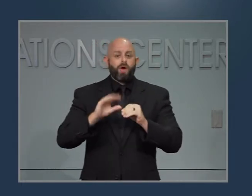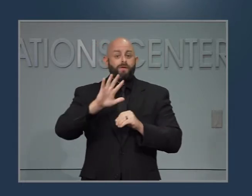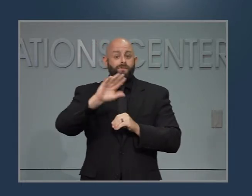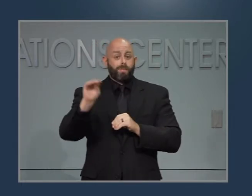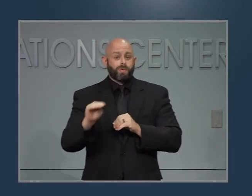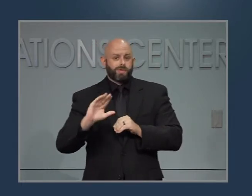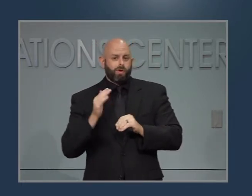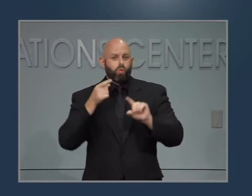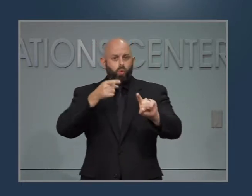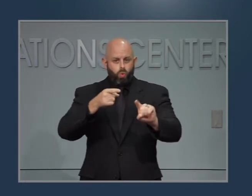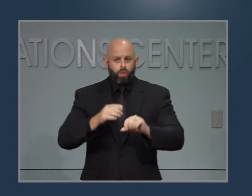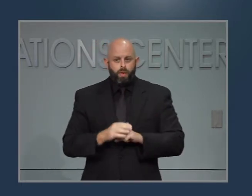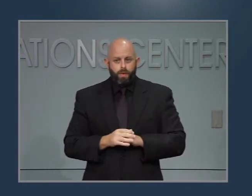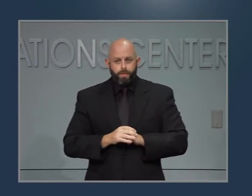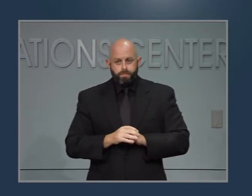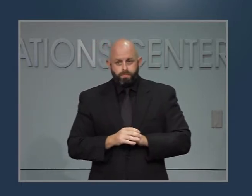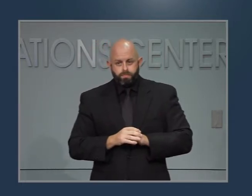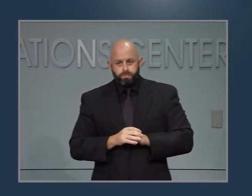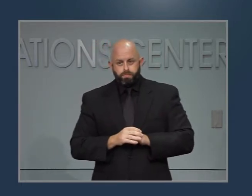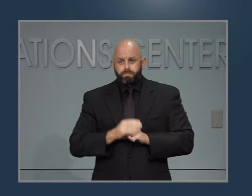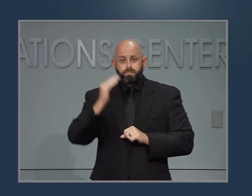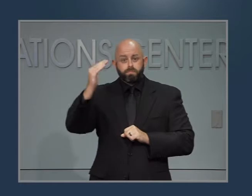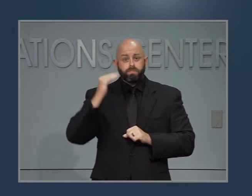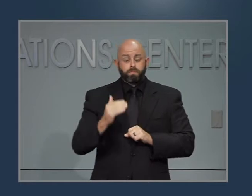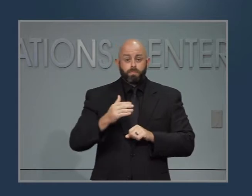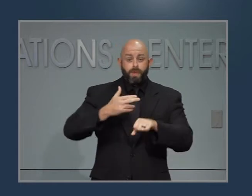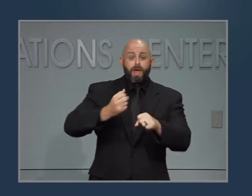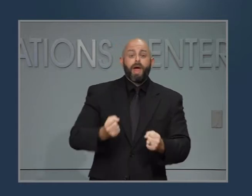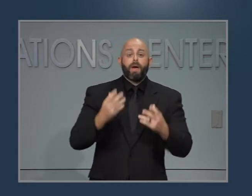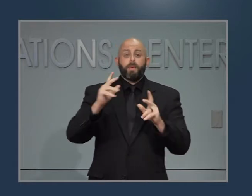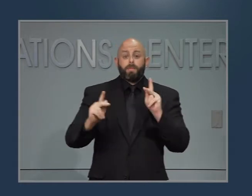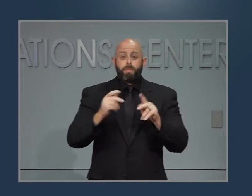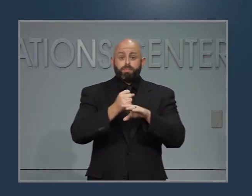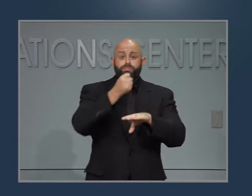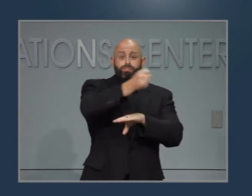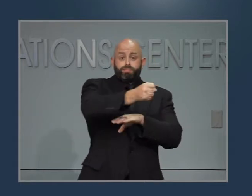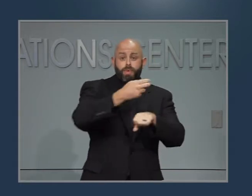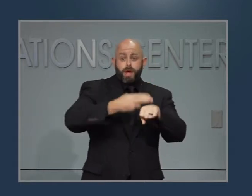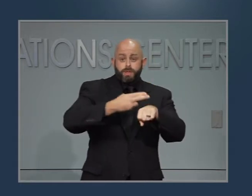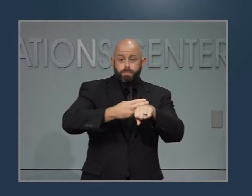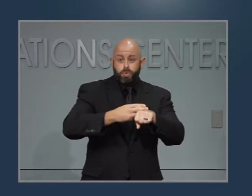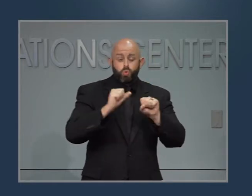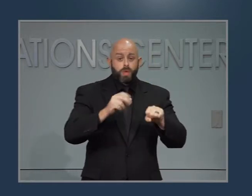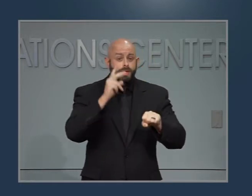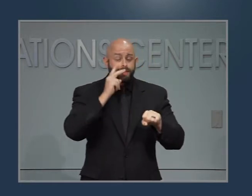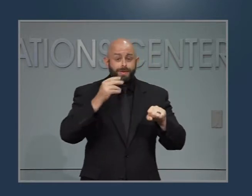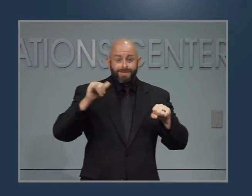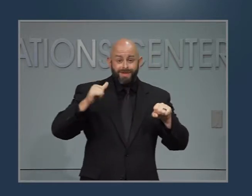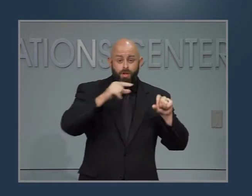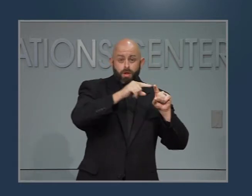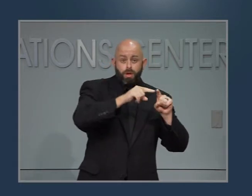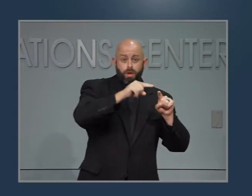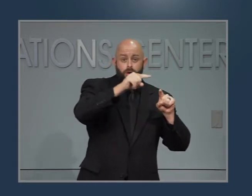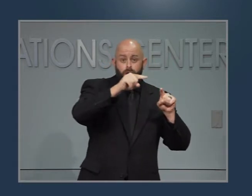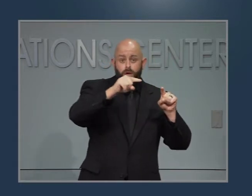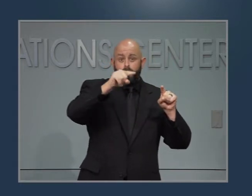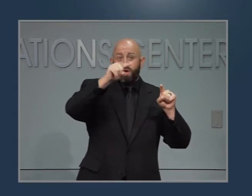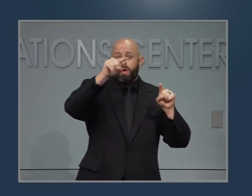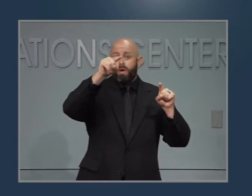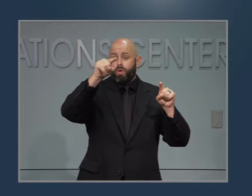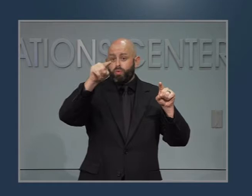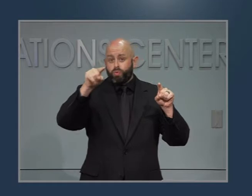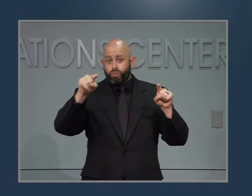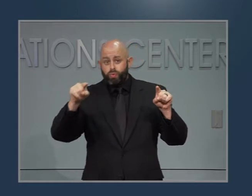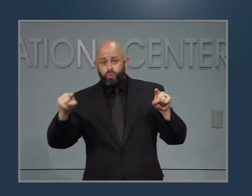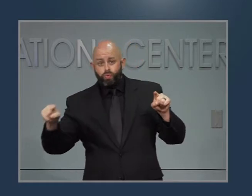menos. Ahora, en cuanto a hospitalizaciones debido a COVID, pueden ver que la línea amarilla está empezando a bajar, lo cual es una